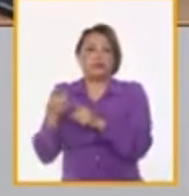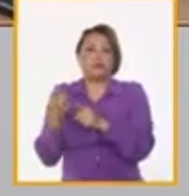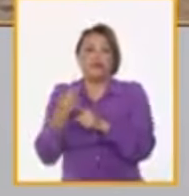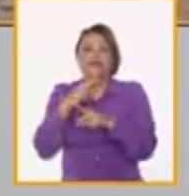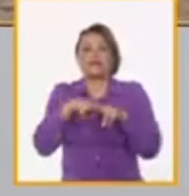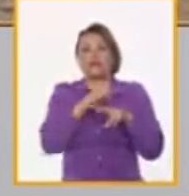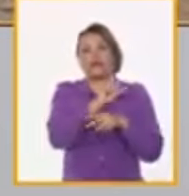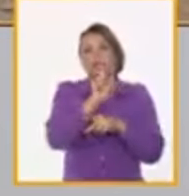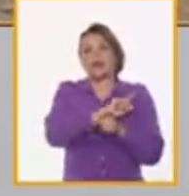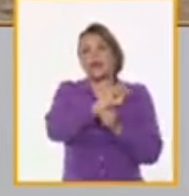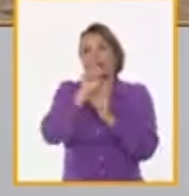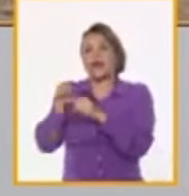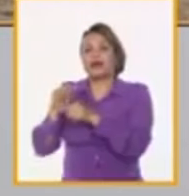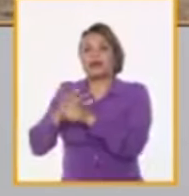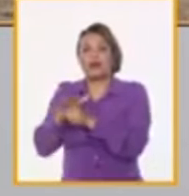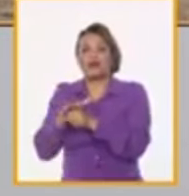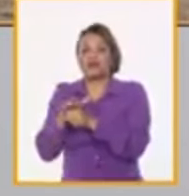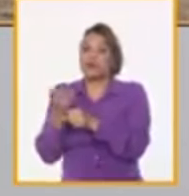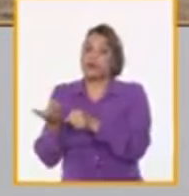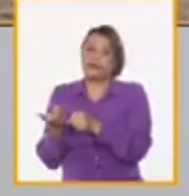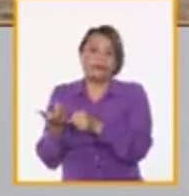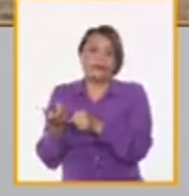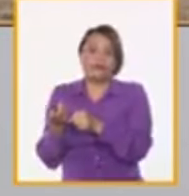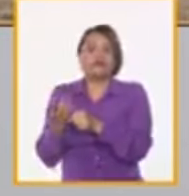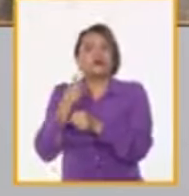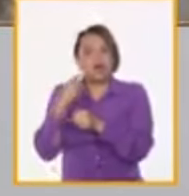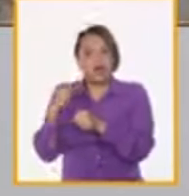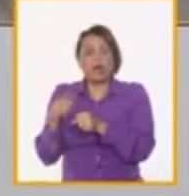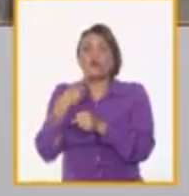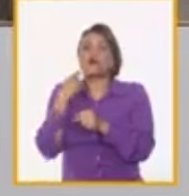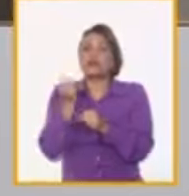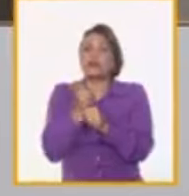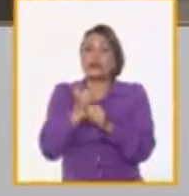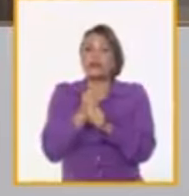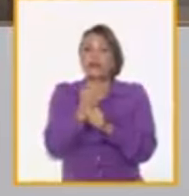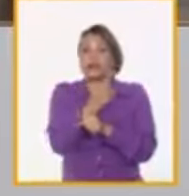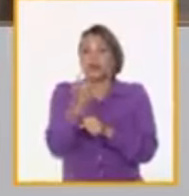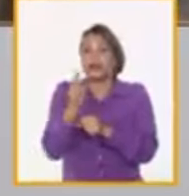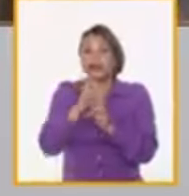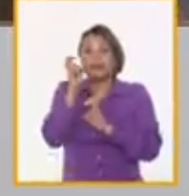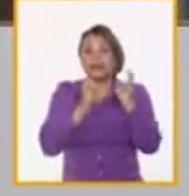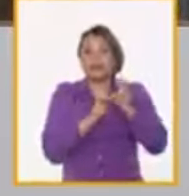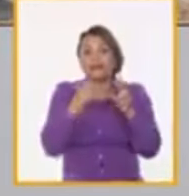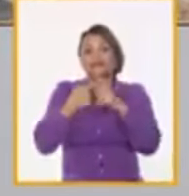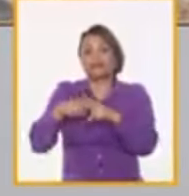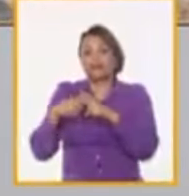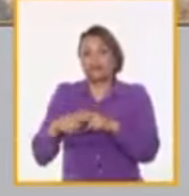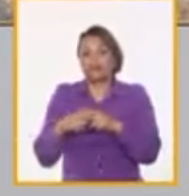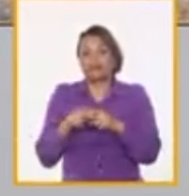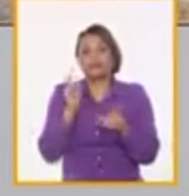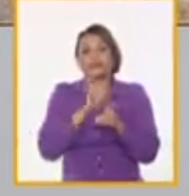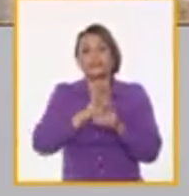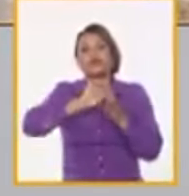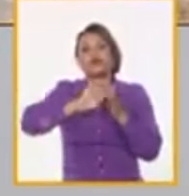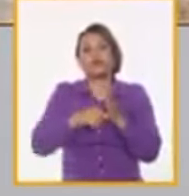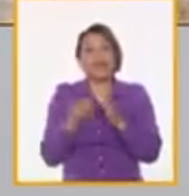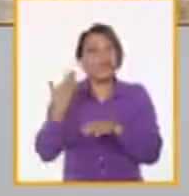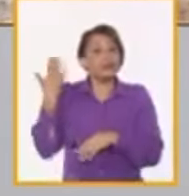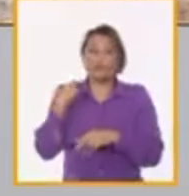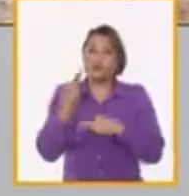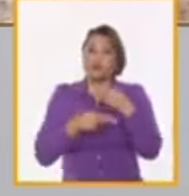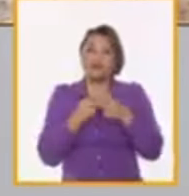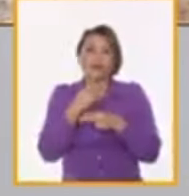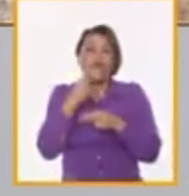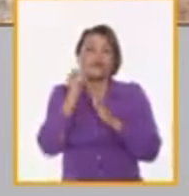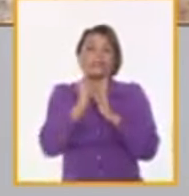José. Eso lo estamos trabajando. Y a partir de una serie de contratos, no lo habíamos hecho anteriormente porque teníamos mucho